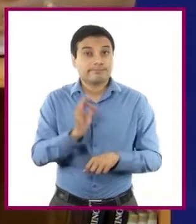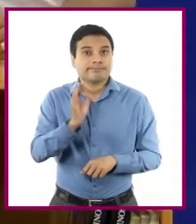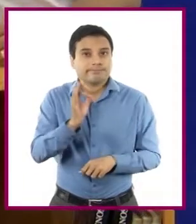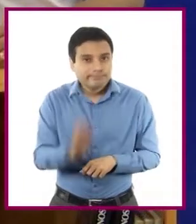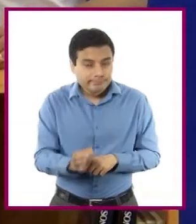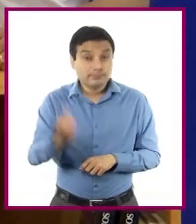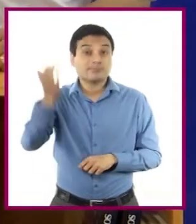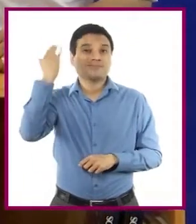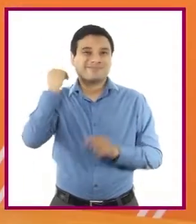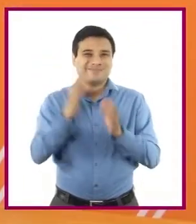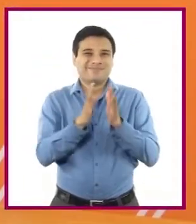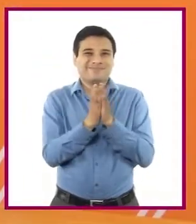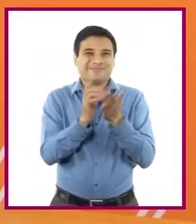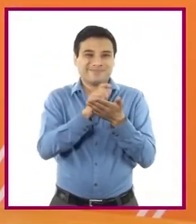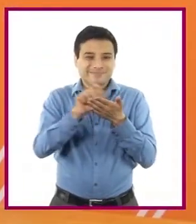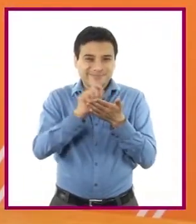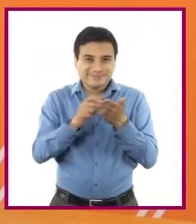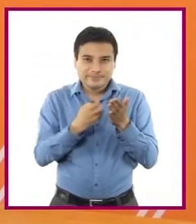de años anteriores.